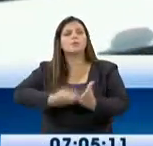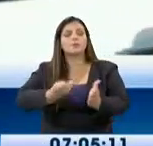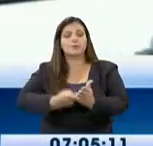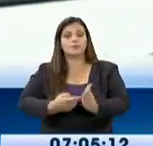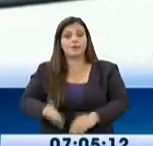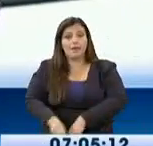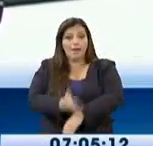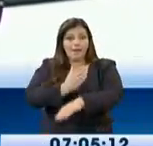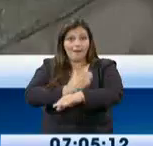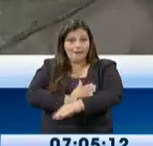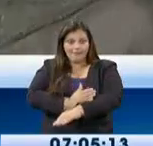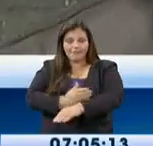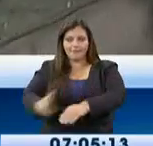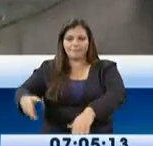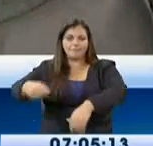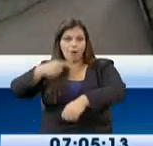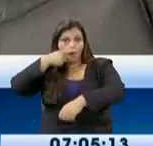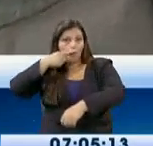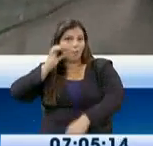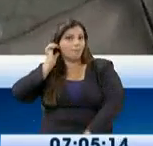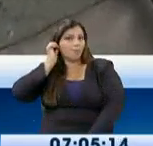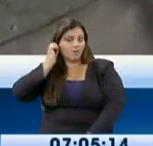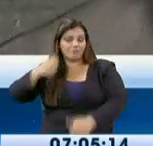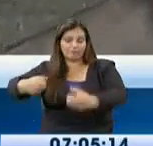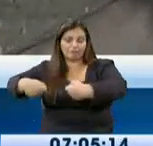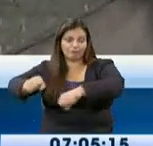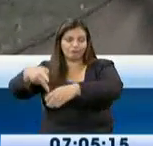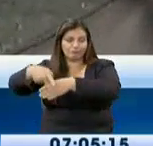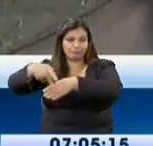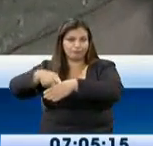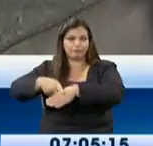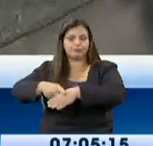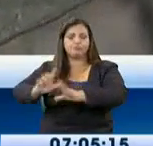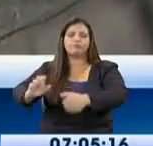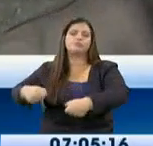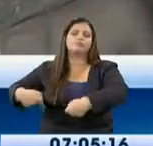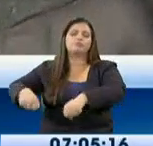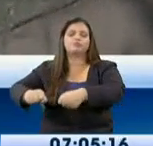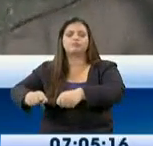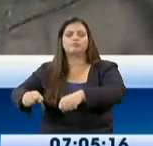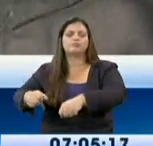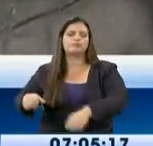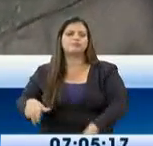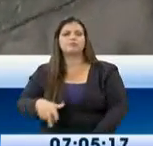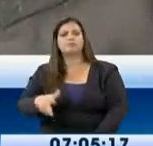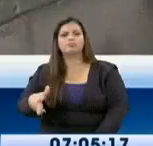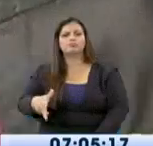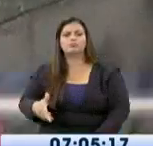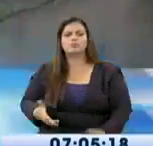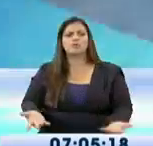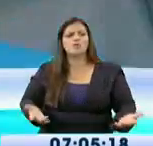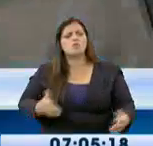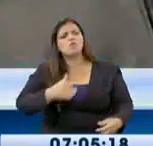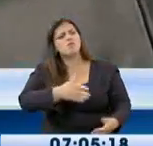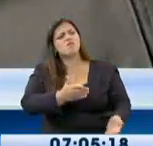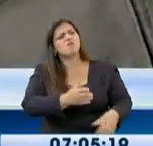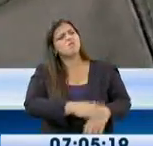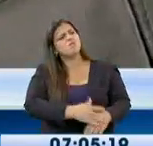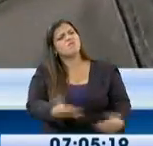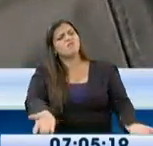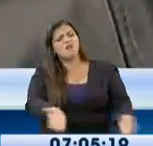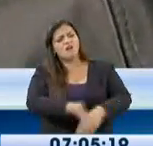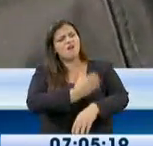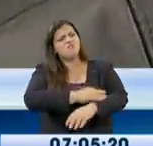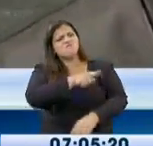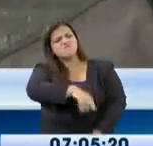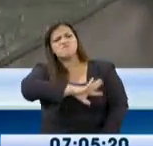varios impactos de bala. Hay una persona que se encuentra en calidad de retenida para ser puesto a conocimiento de fiscalía, ya que esta sería la